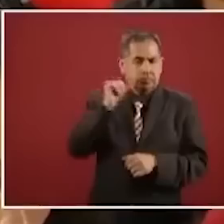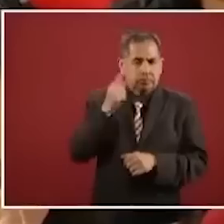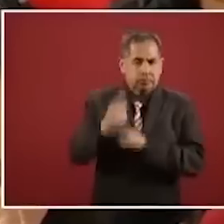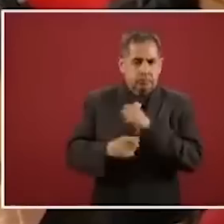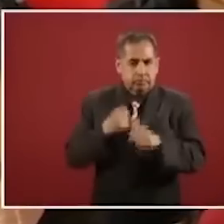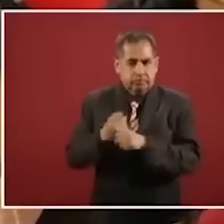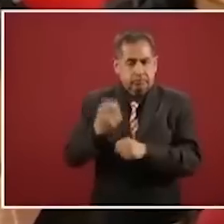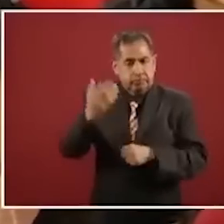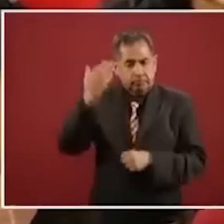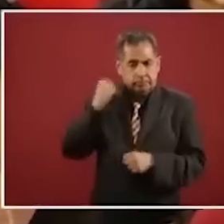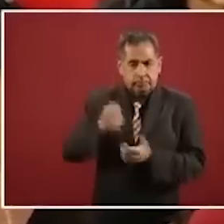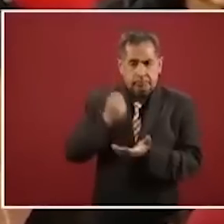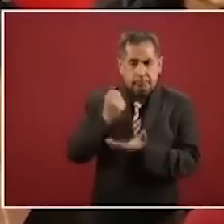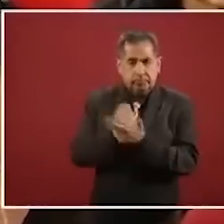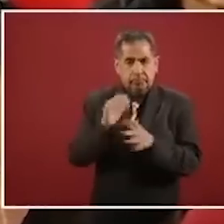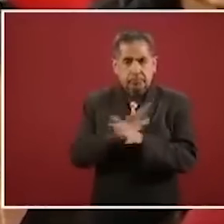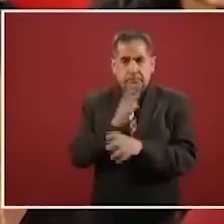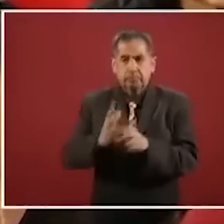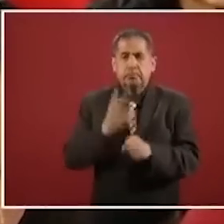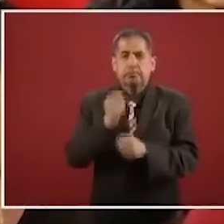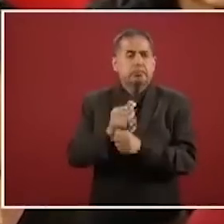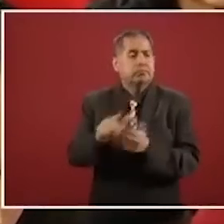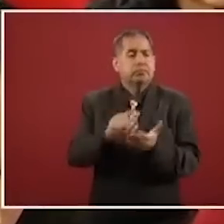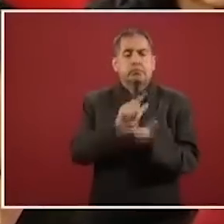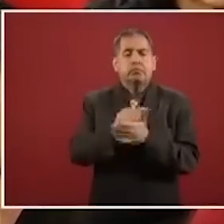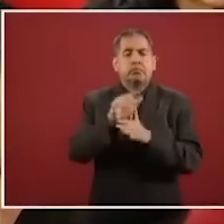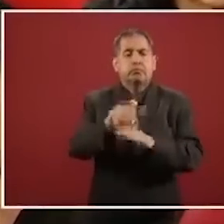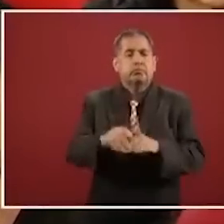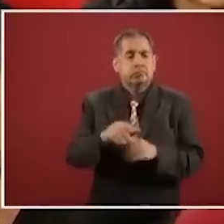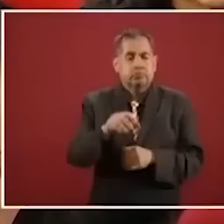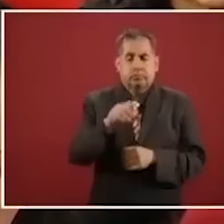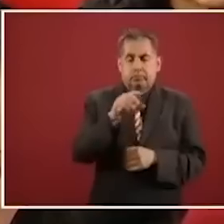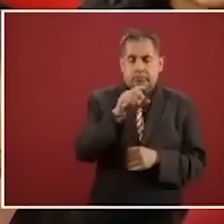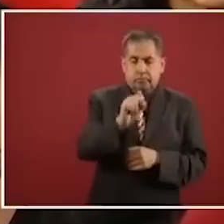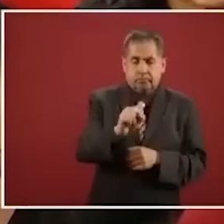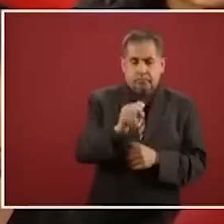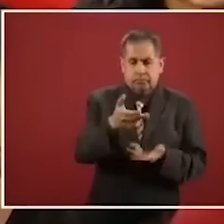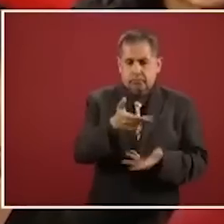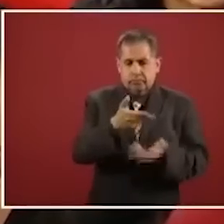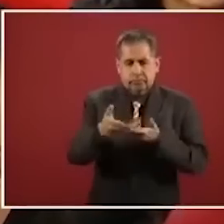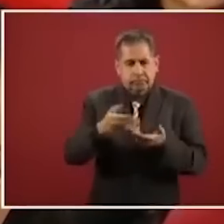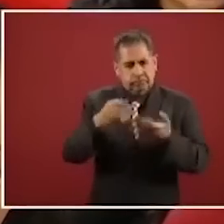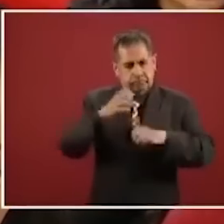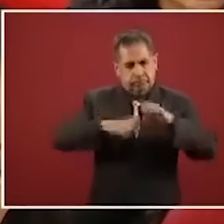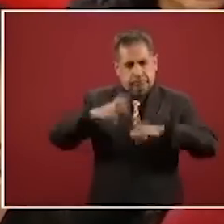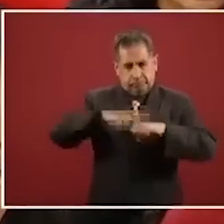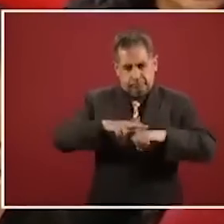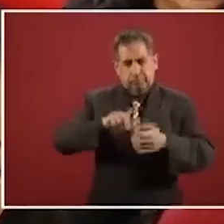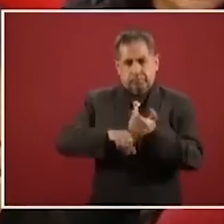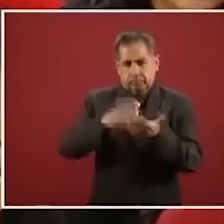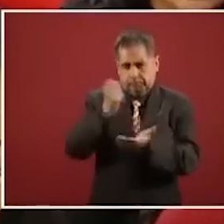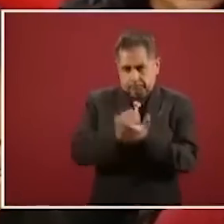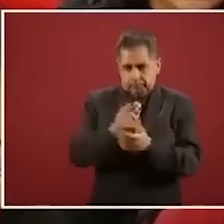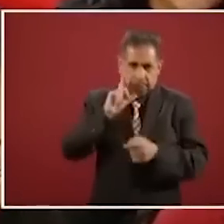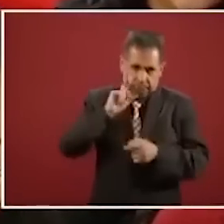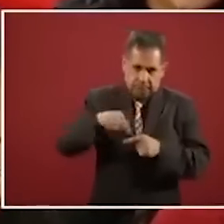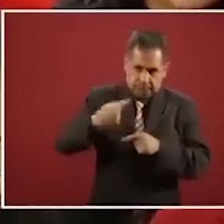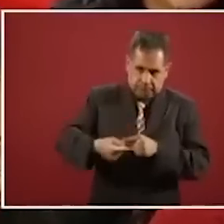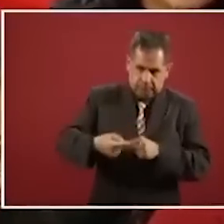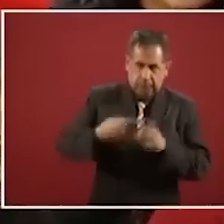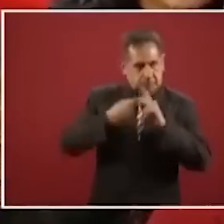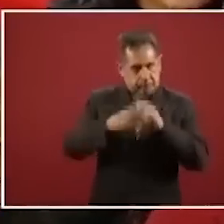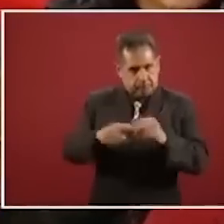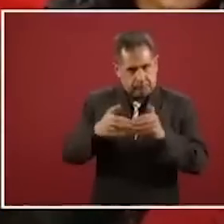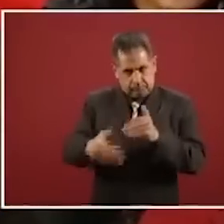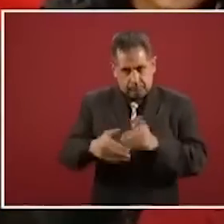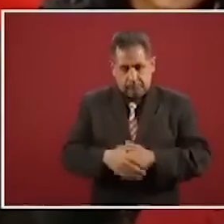pasado se aprobó una reforma a la Ley del Servicio Exterior, misma que entró en vigor al día siguiente,